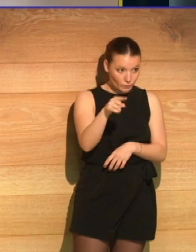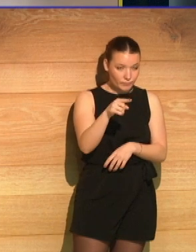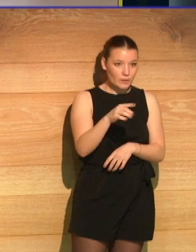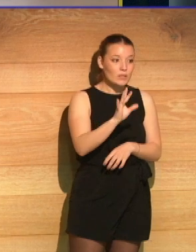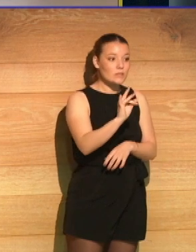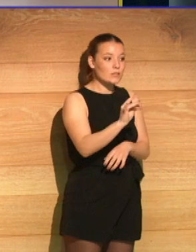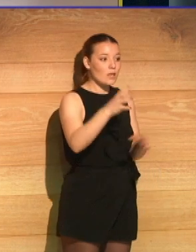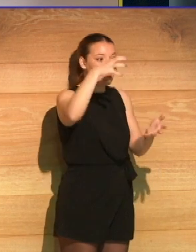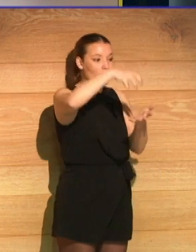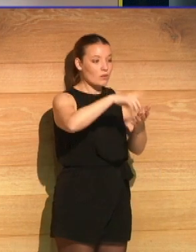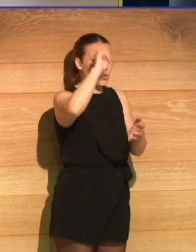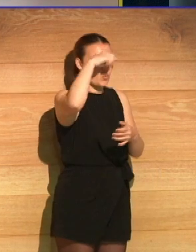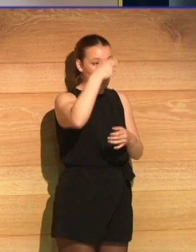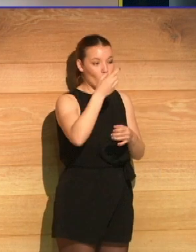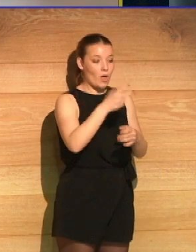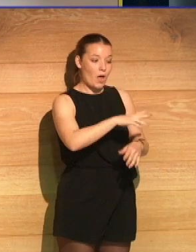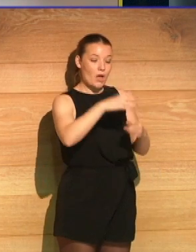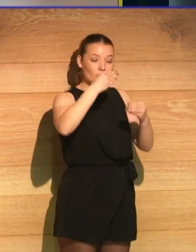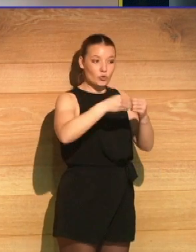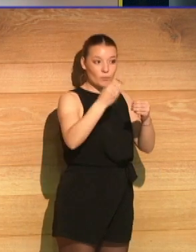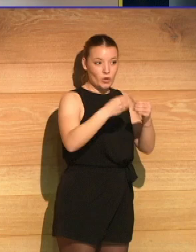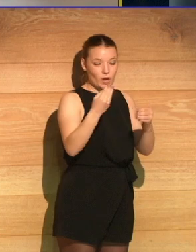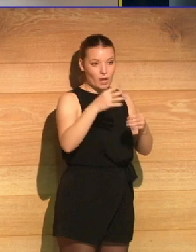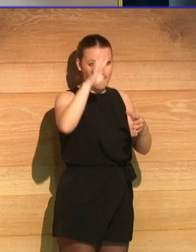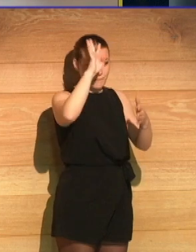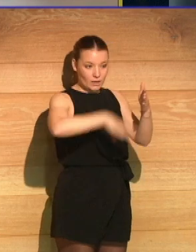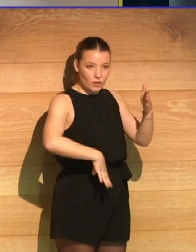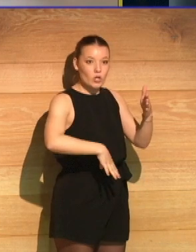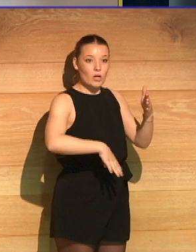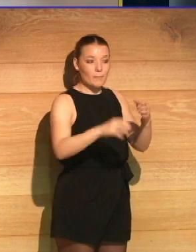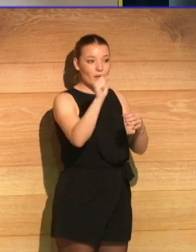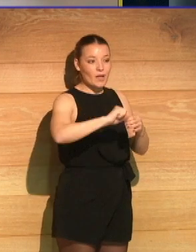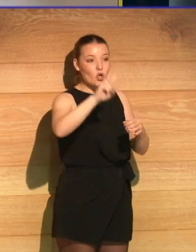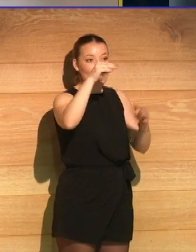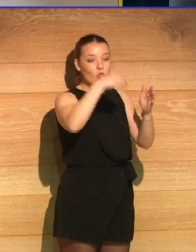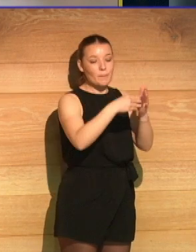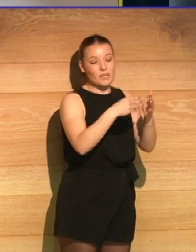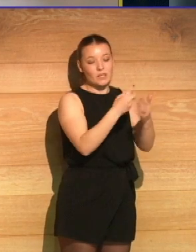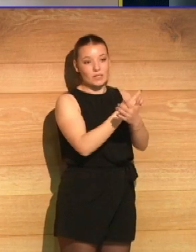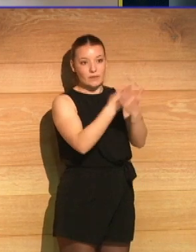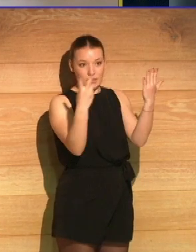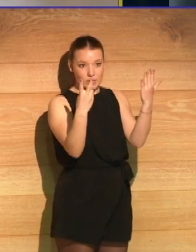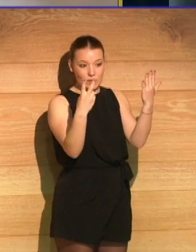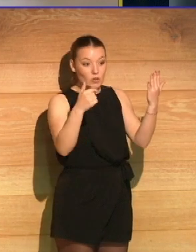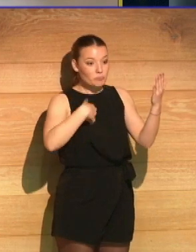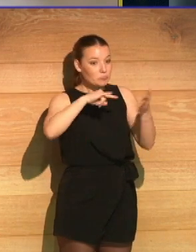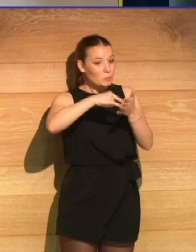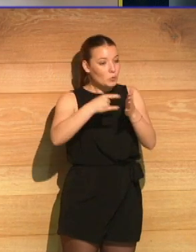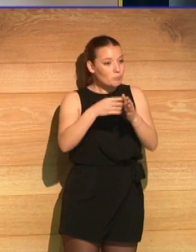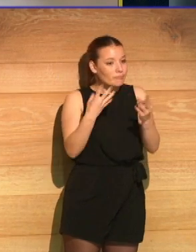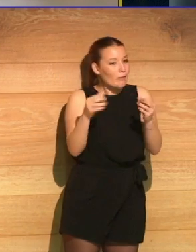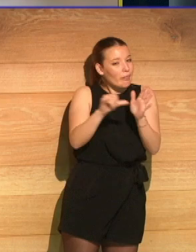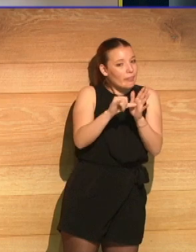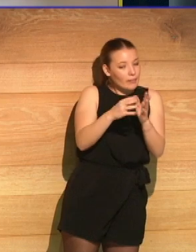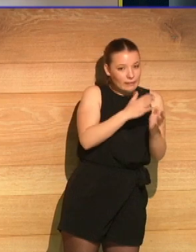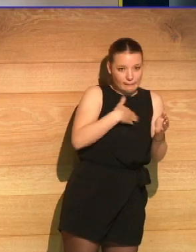de Cultura Contemporánea de Barcelona en 2017. Fue un proyecto al que me quise acercar un poco. No era una exposición sobre el cambio climático o